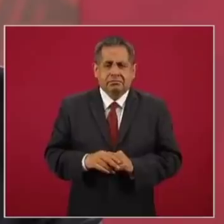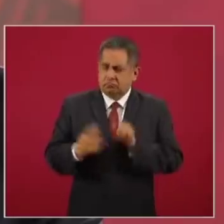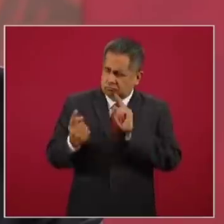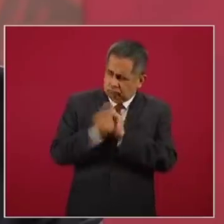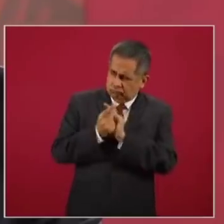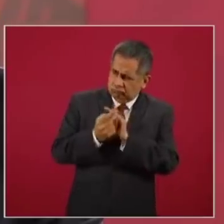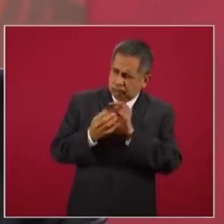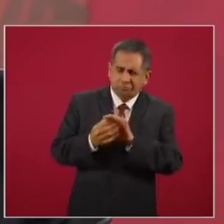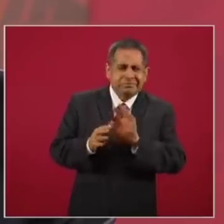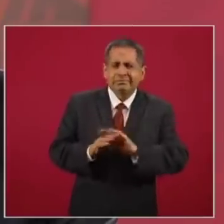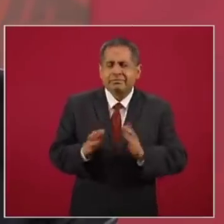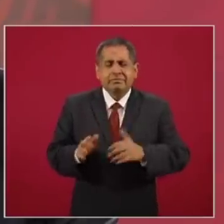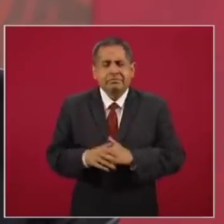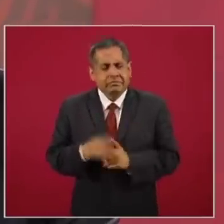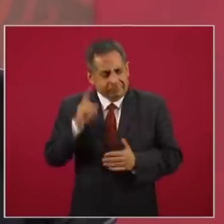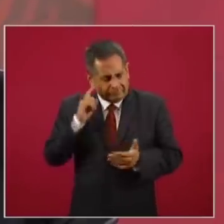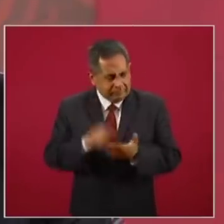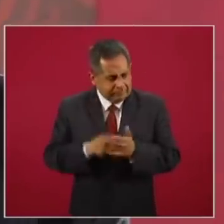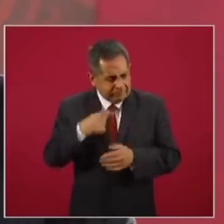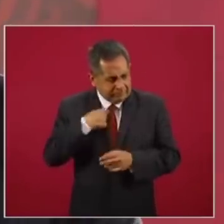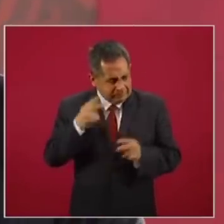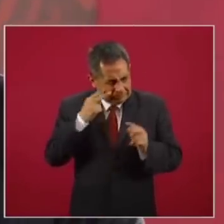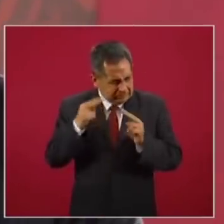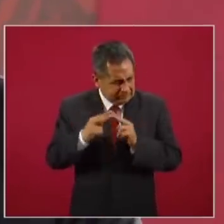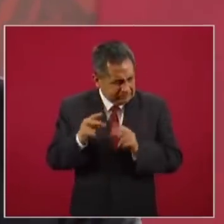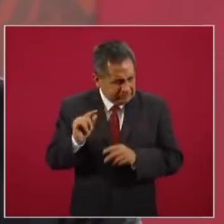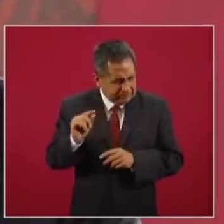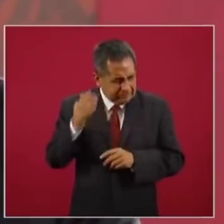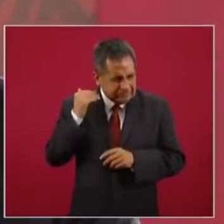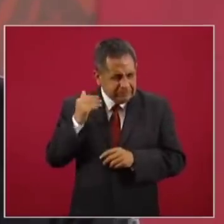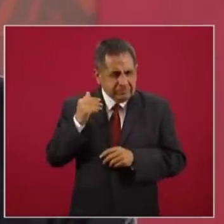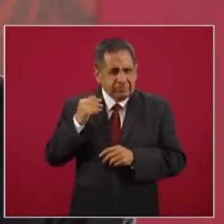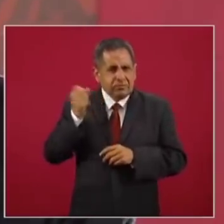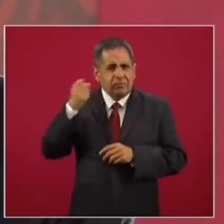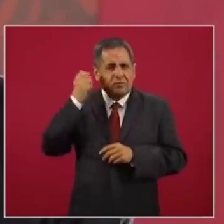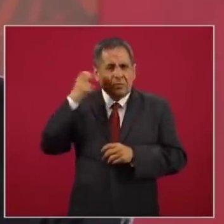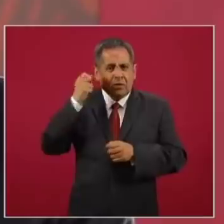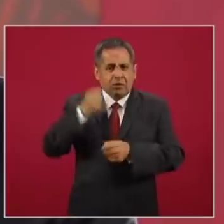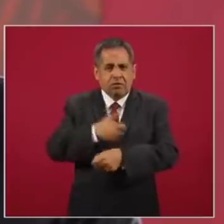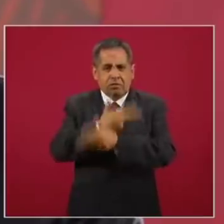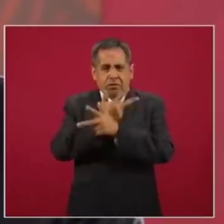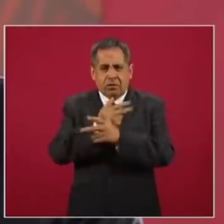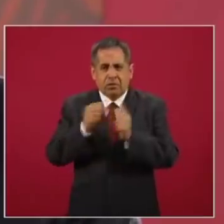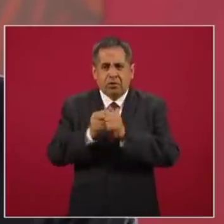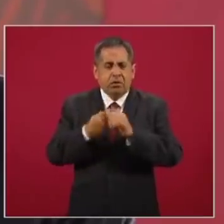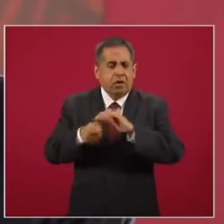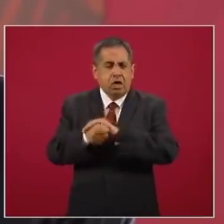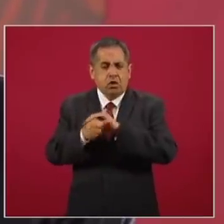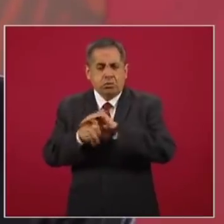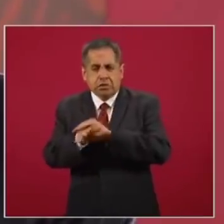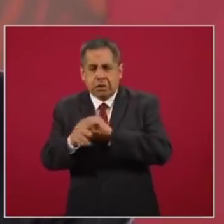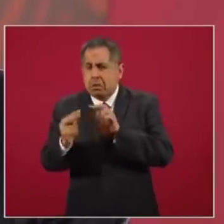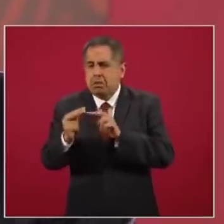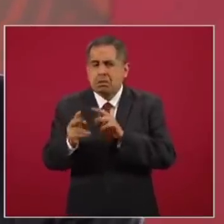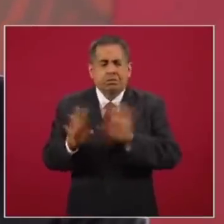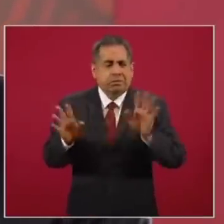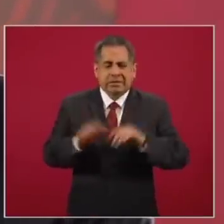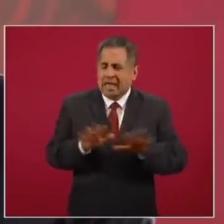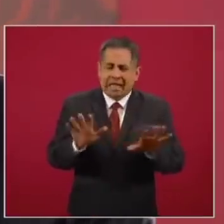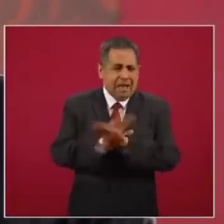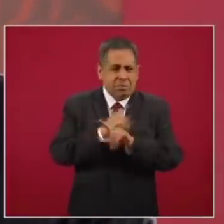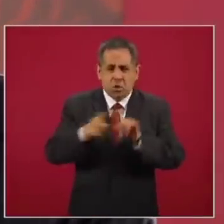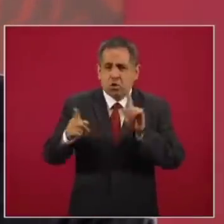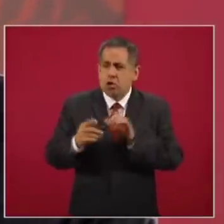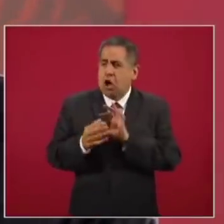presencialmente. Creo que lo vi en una teleconferencia con lo de Ayotzinapa. Ya cambió